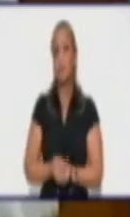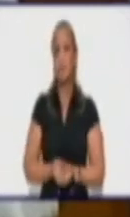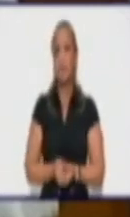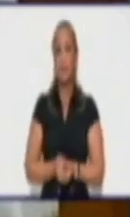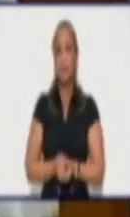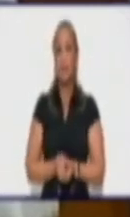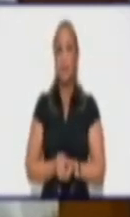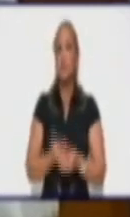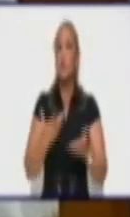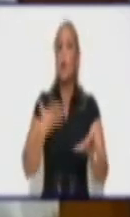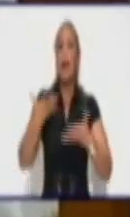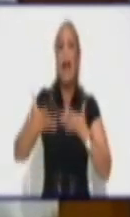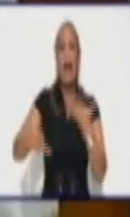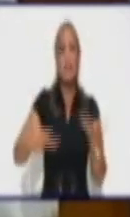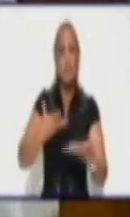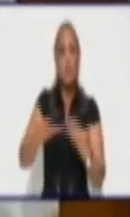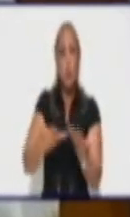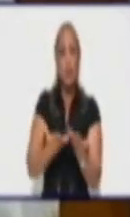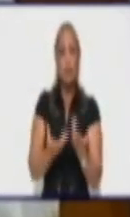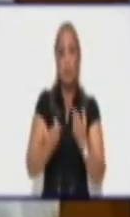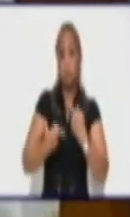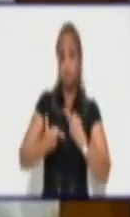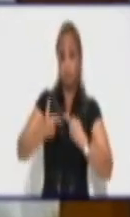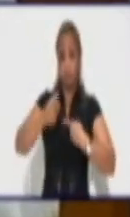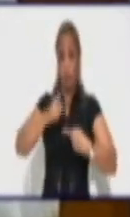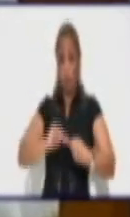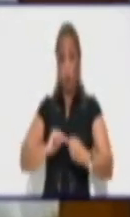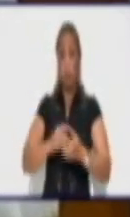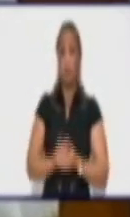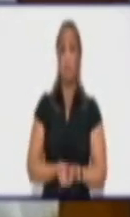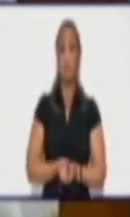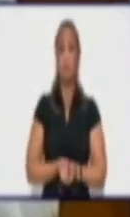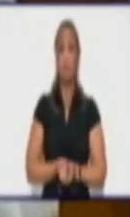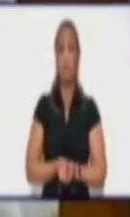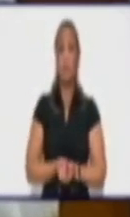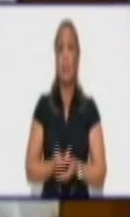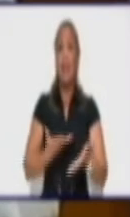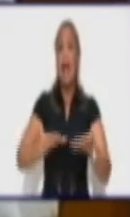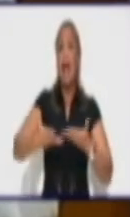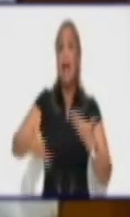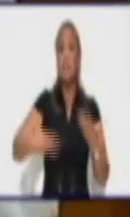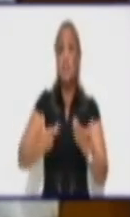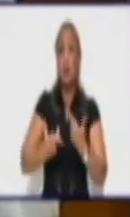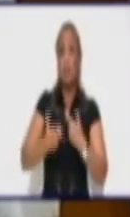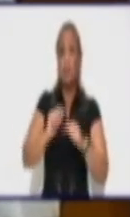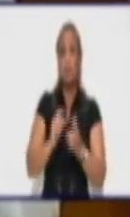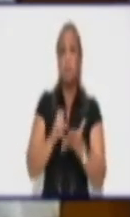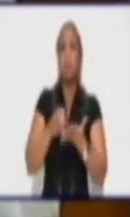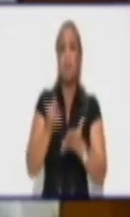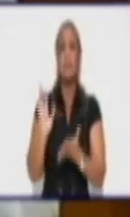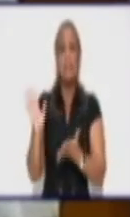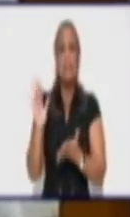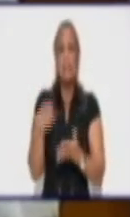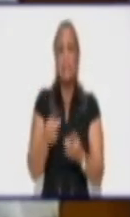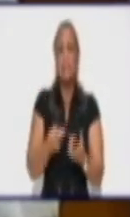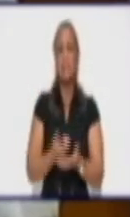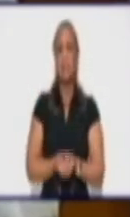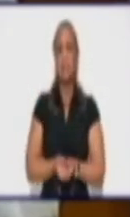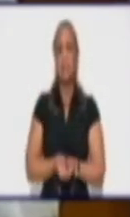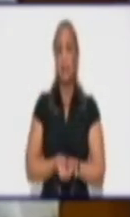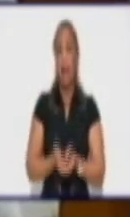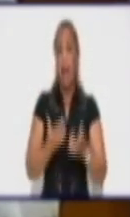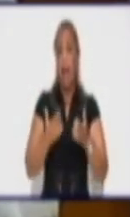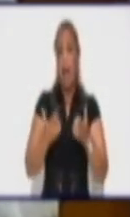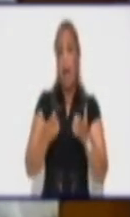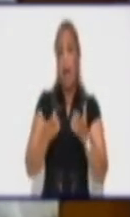son las acciones de subversión las acciones de excitación a través